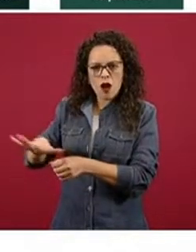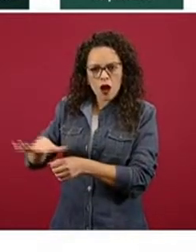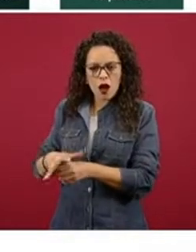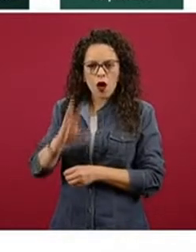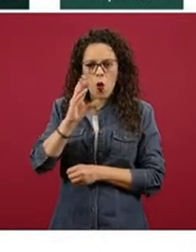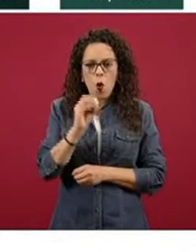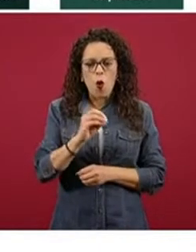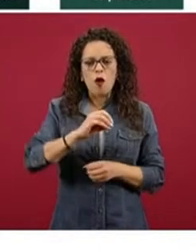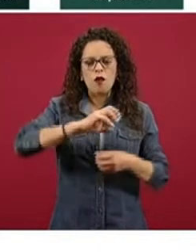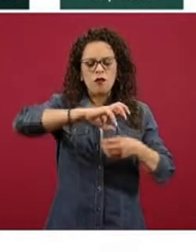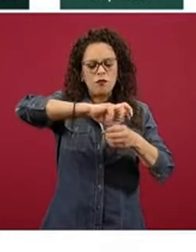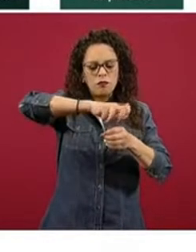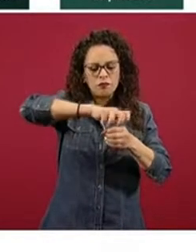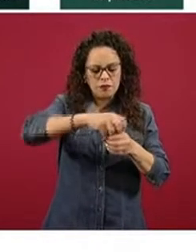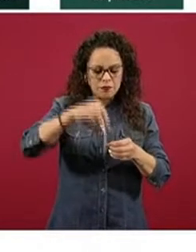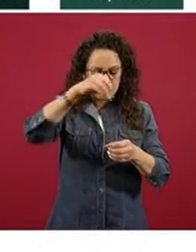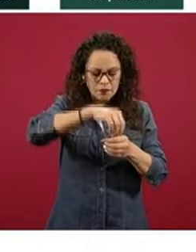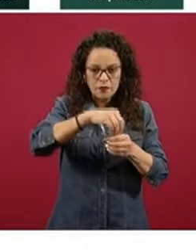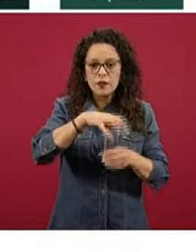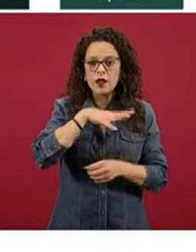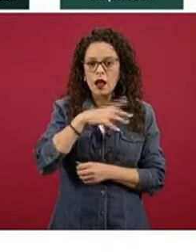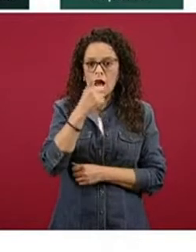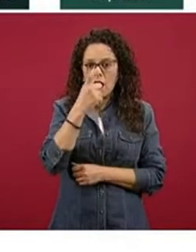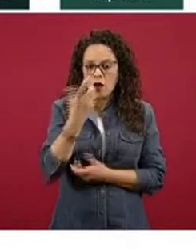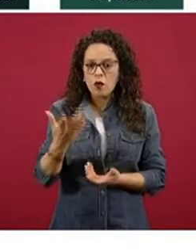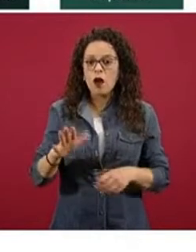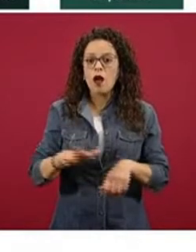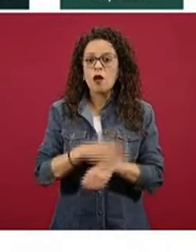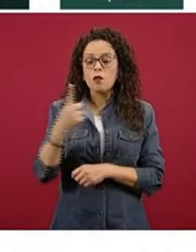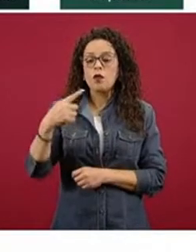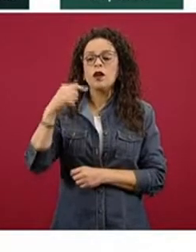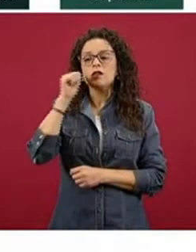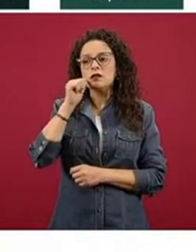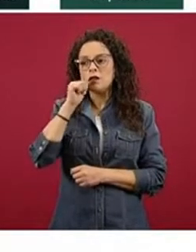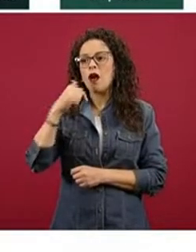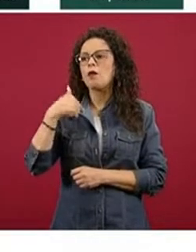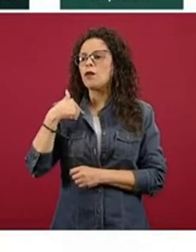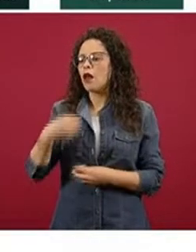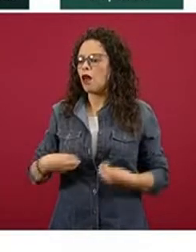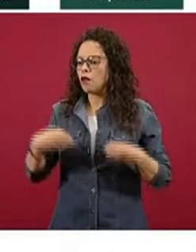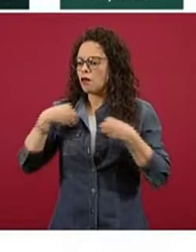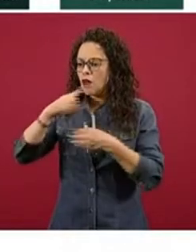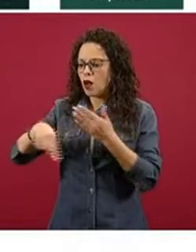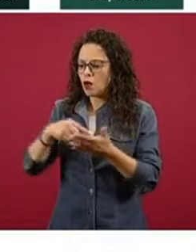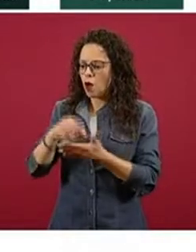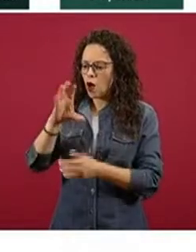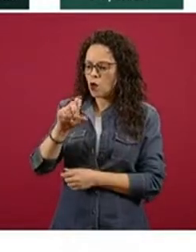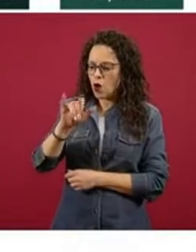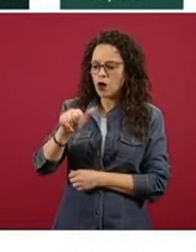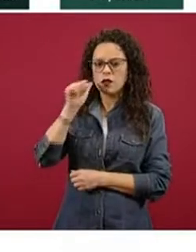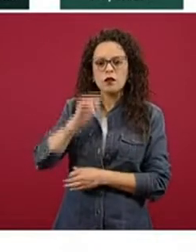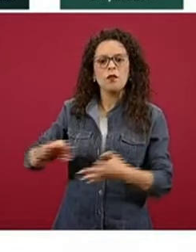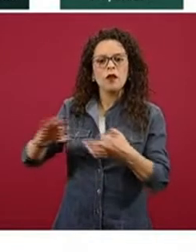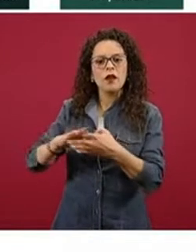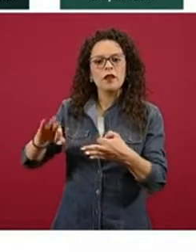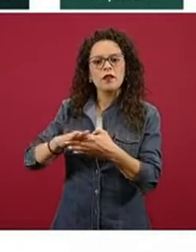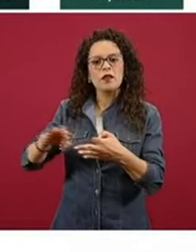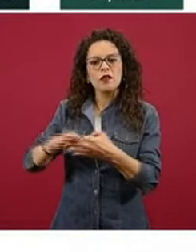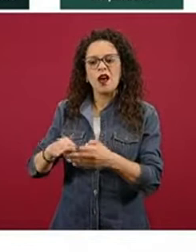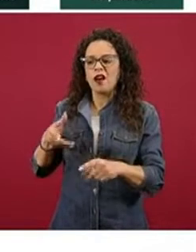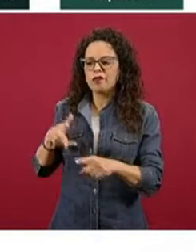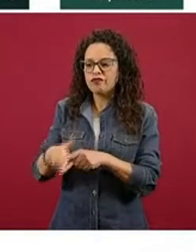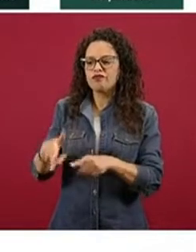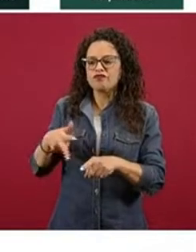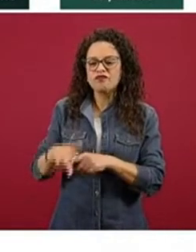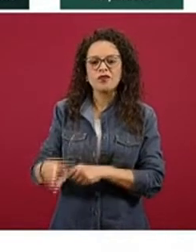porque a lo mejor en mi casa o en mi colonia cortan el agua cada tanto tiempo o no tengo acceso a agua potable todos los días,